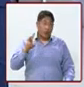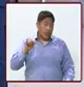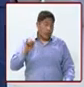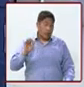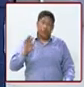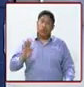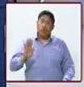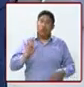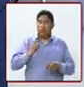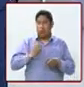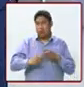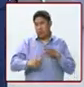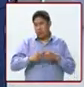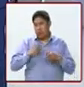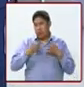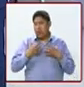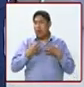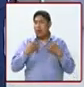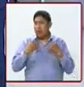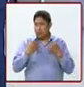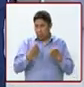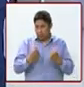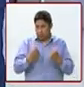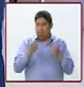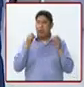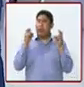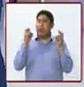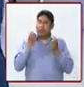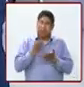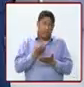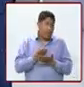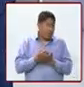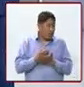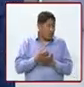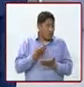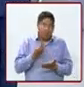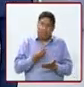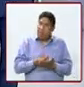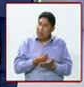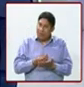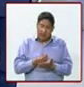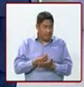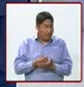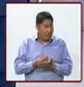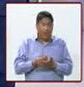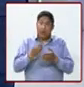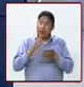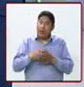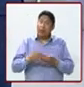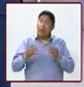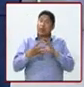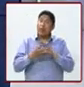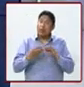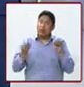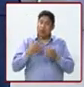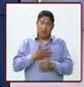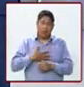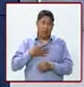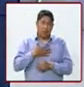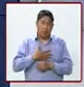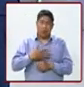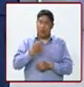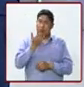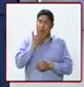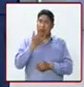detrás sobre su salud y el tema económico también, que tú nos vas a comenzar a contar esta historia de la señora